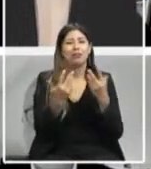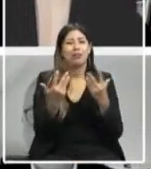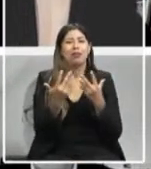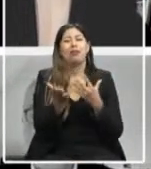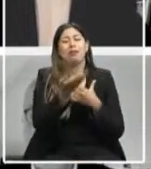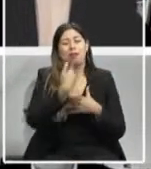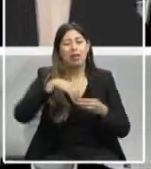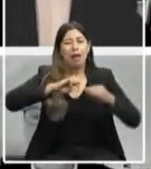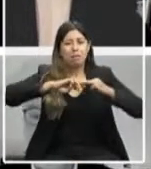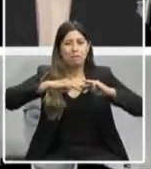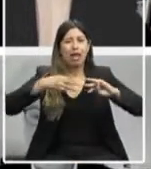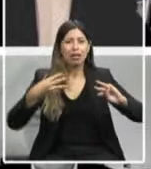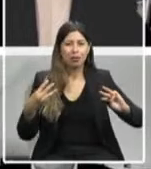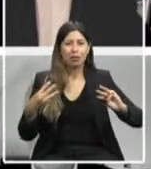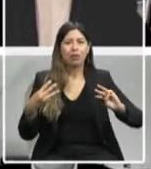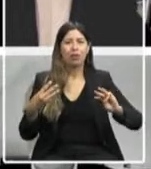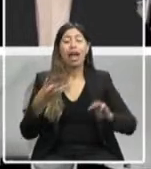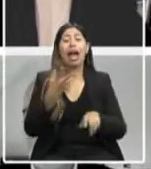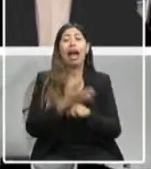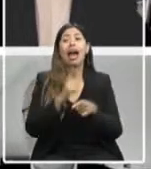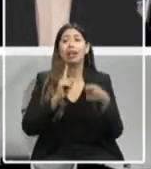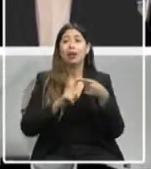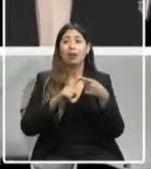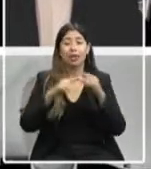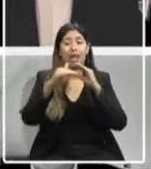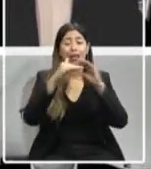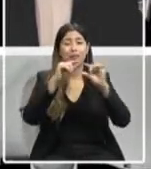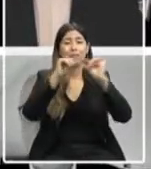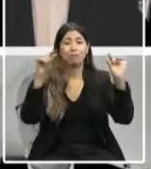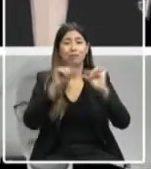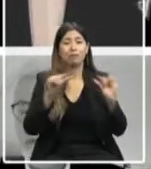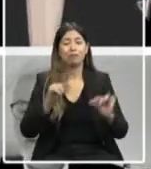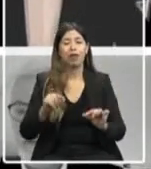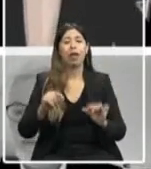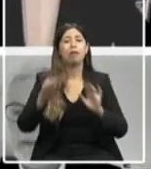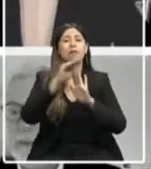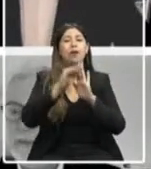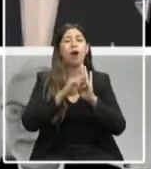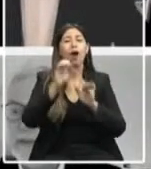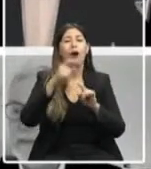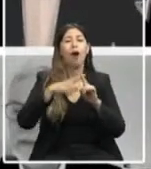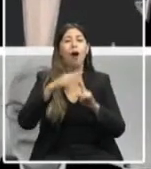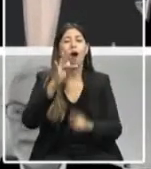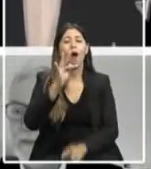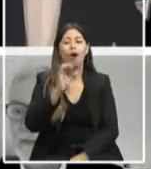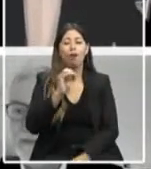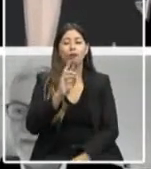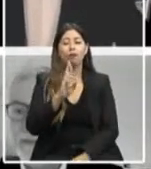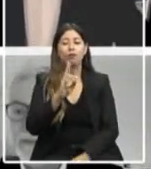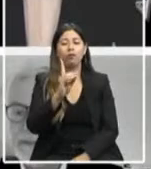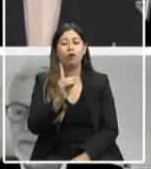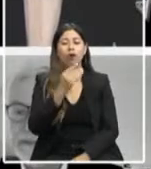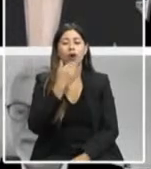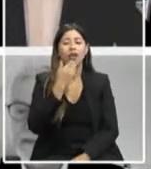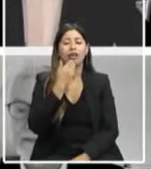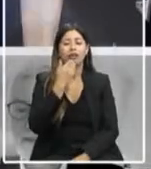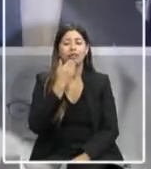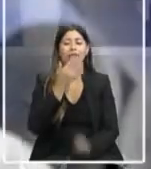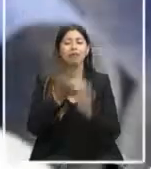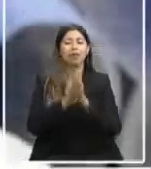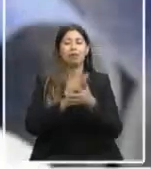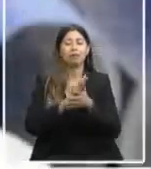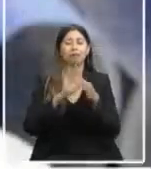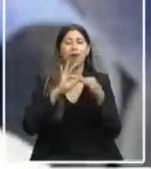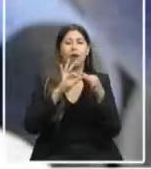nuestra metodología. Aquí tienen mis contactos, tanto del programa de Oxford, como a mi actividad como consultor. Muchísimas